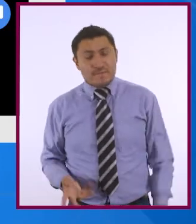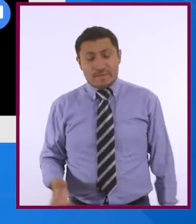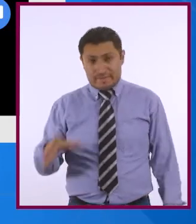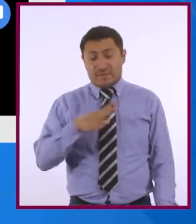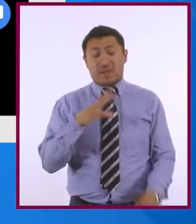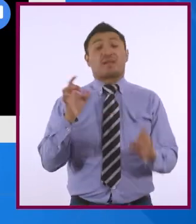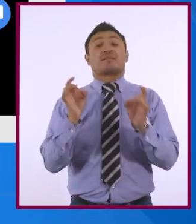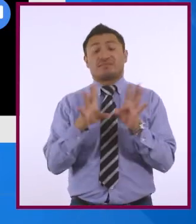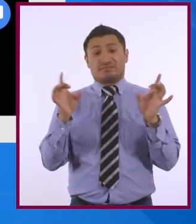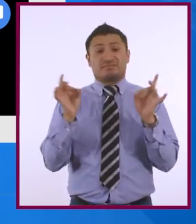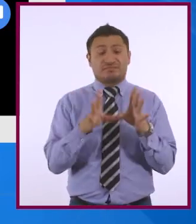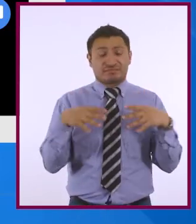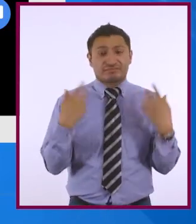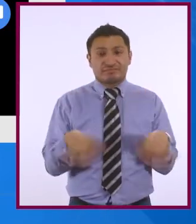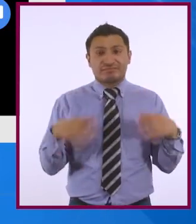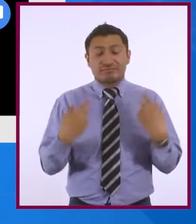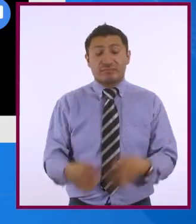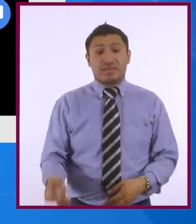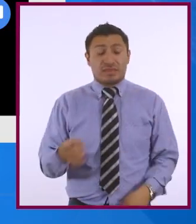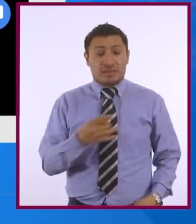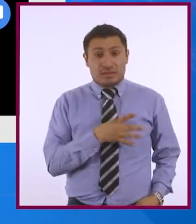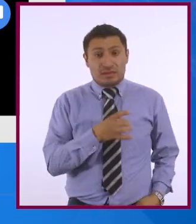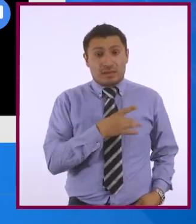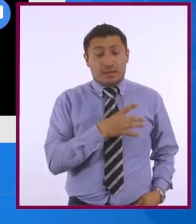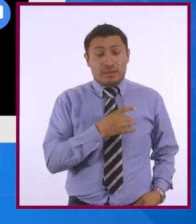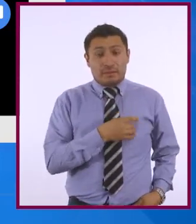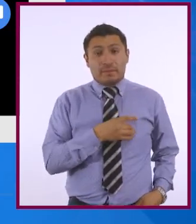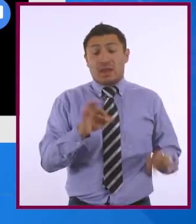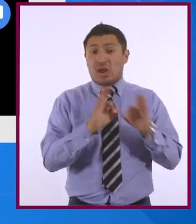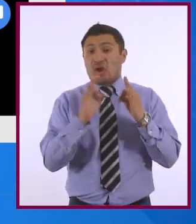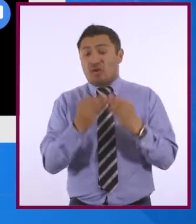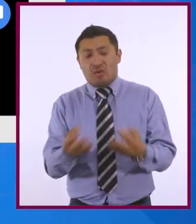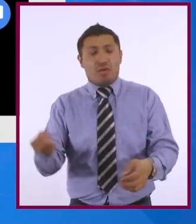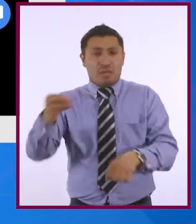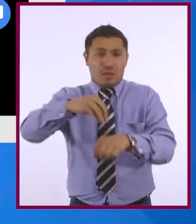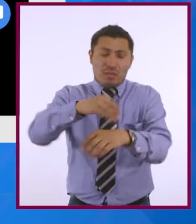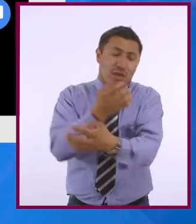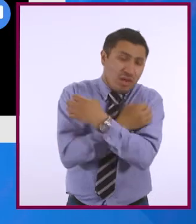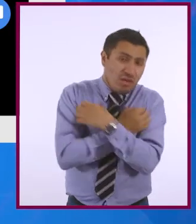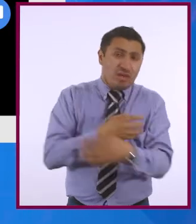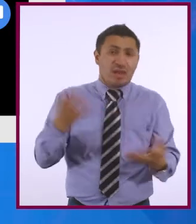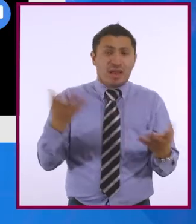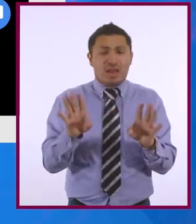hay situaciones en las que este miedo o esta forma de disciplina